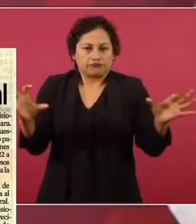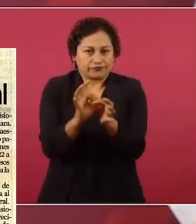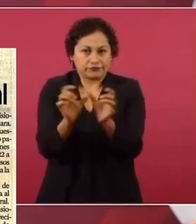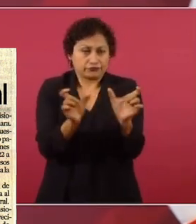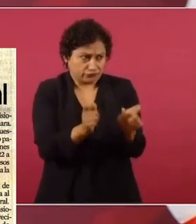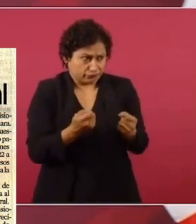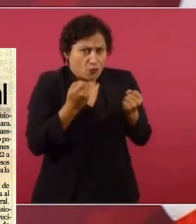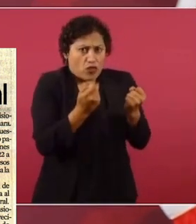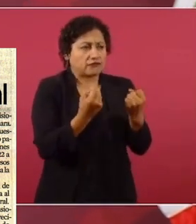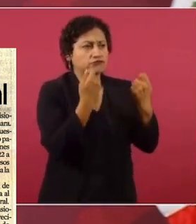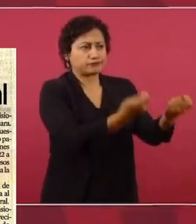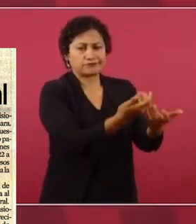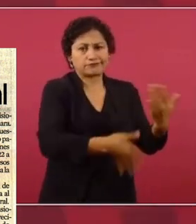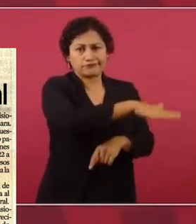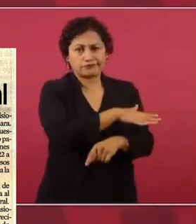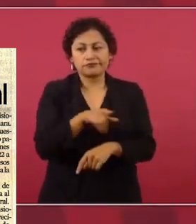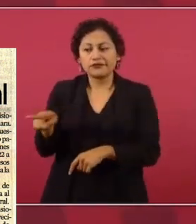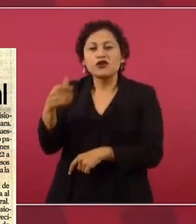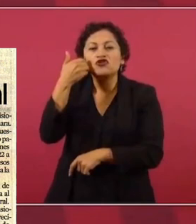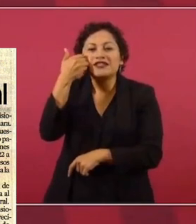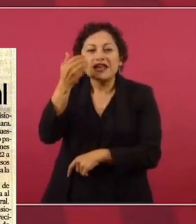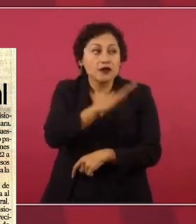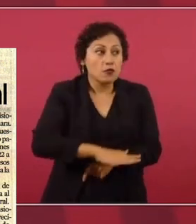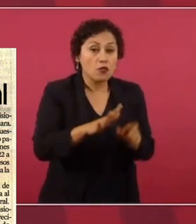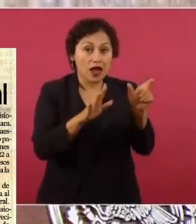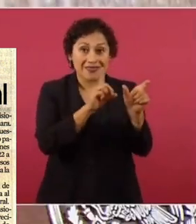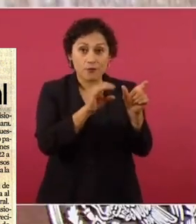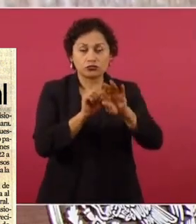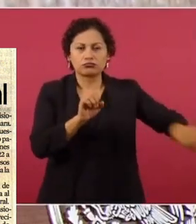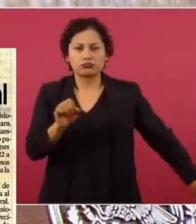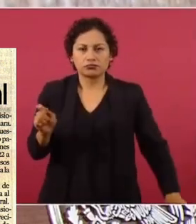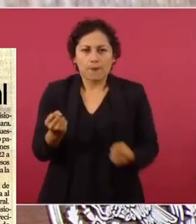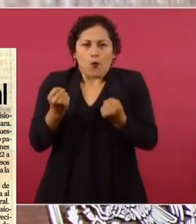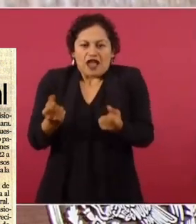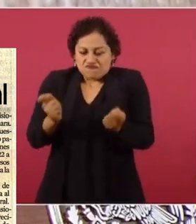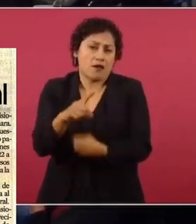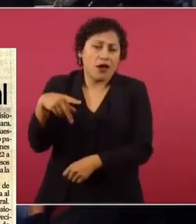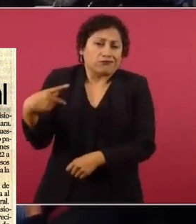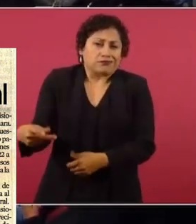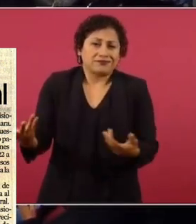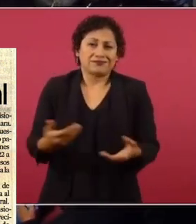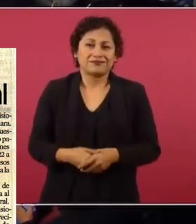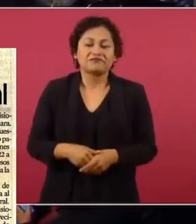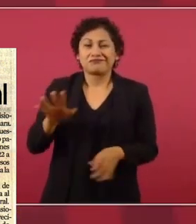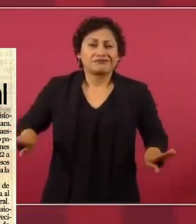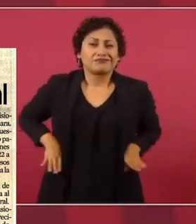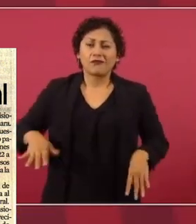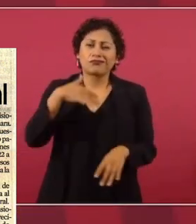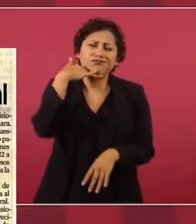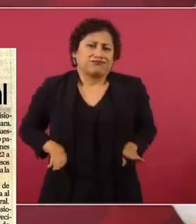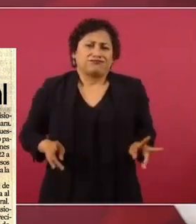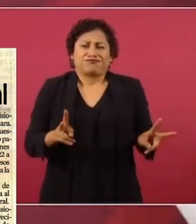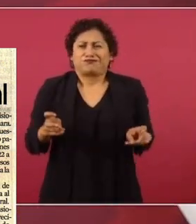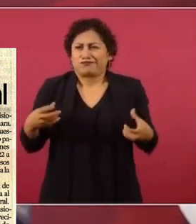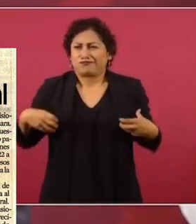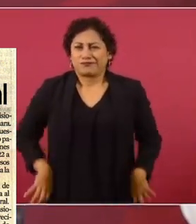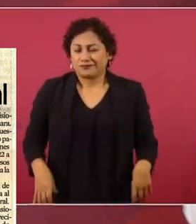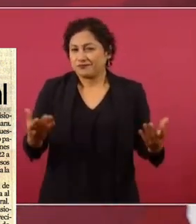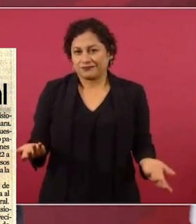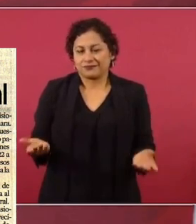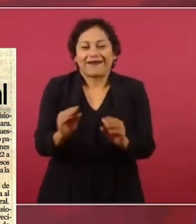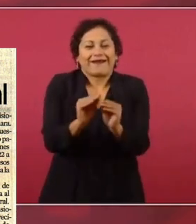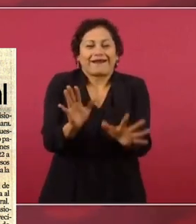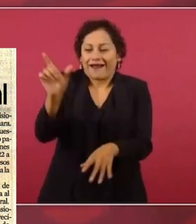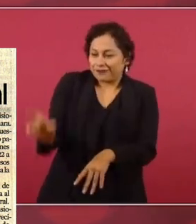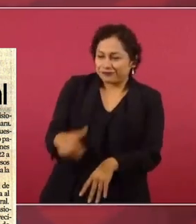nada más quieren Kratos, quieren poder, sin demos, sin pueblo. Son muy corruptos, muy rateros. ¿Cómo no van a ser